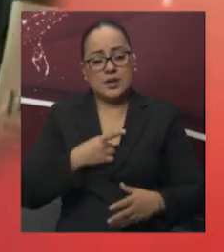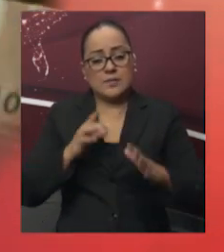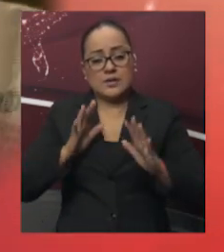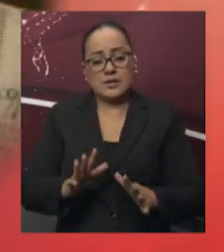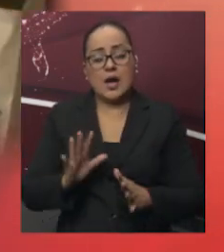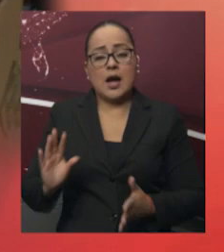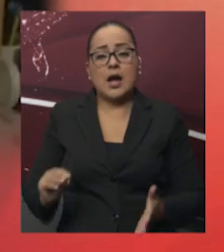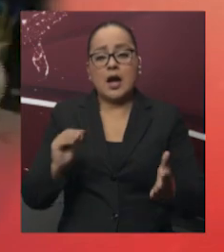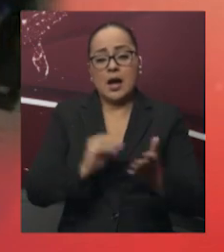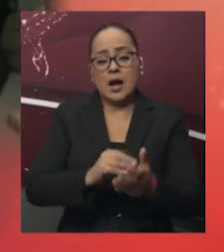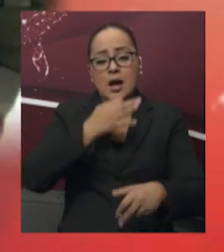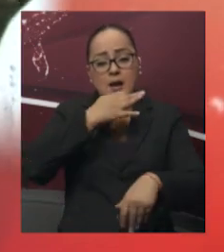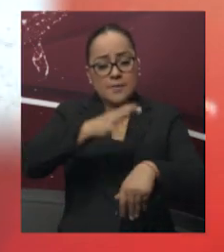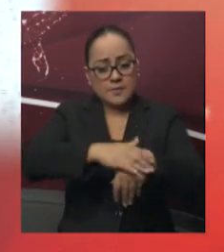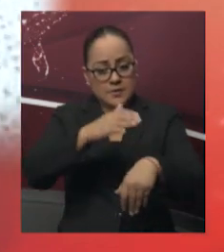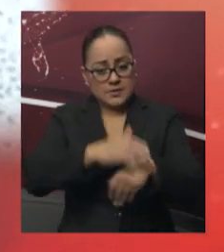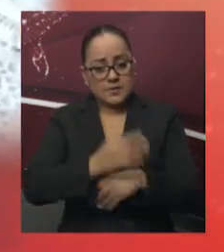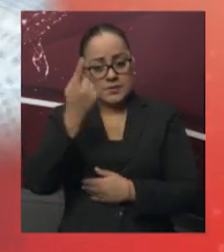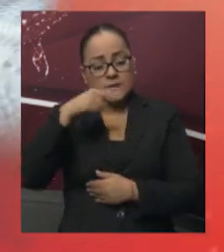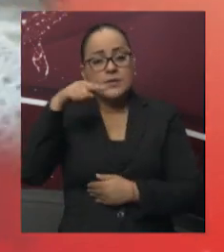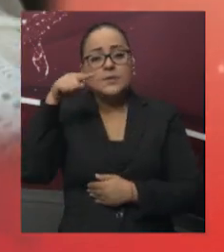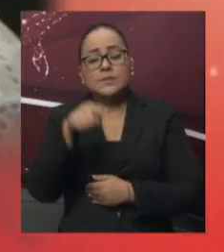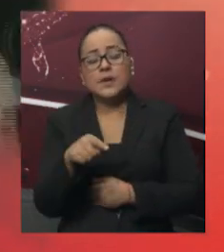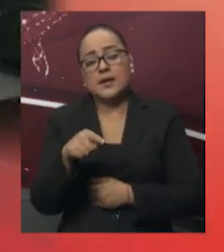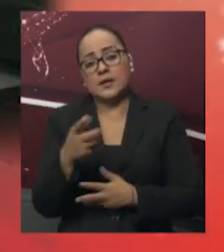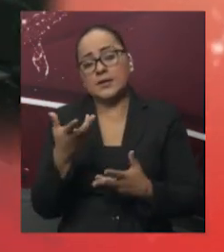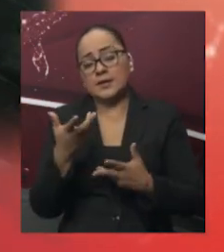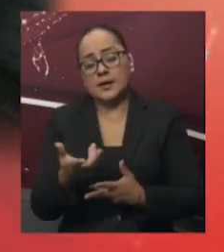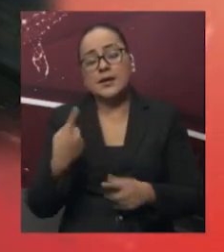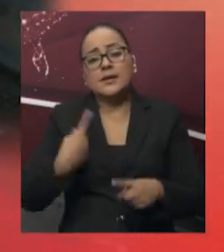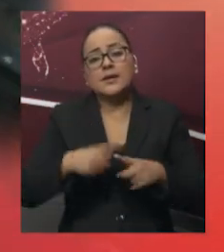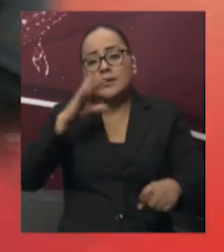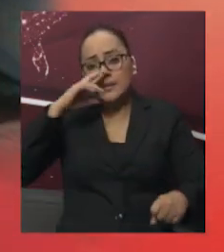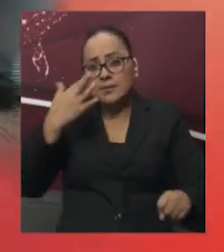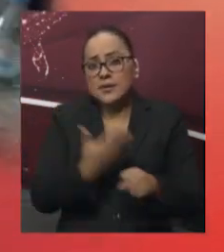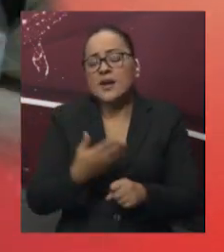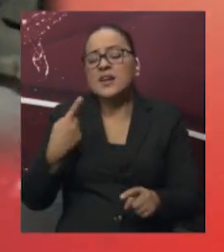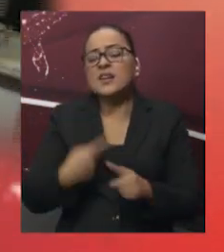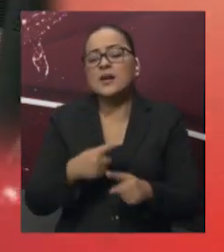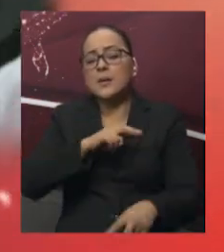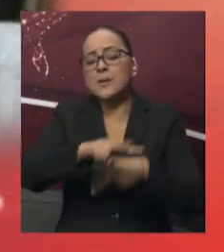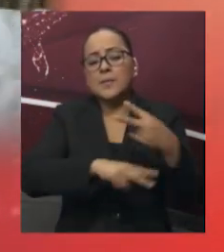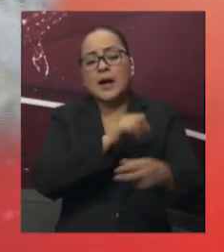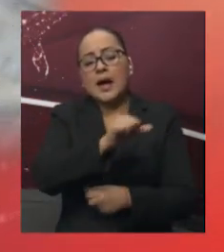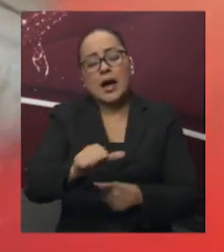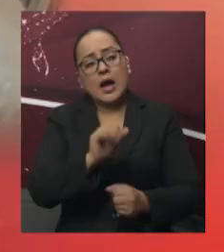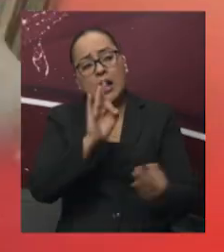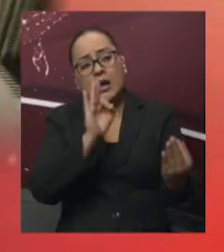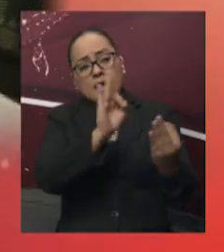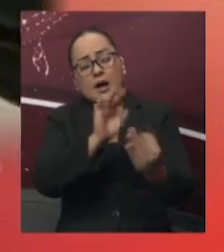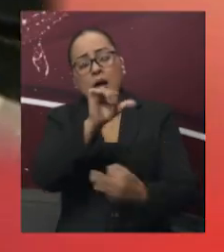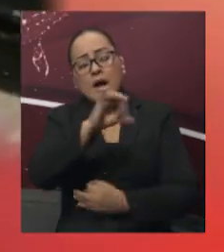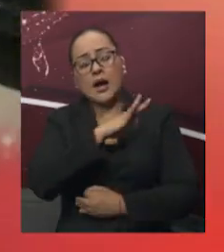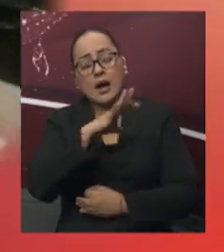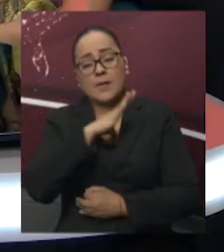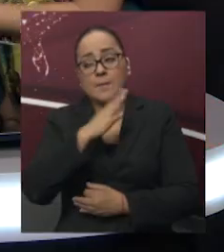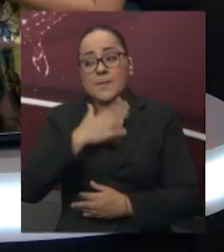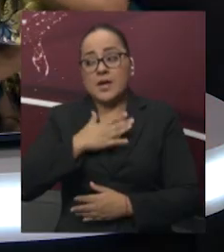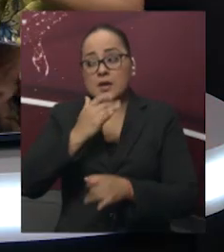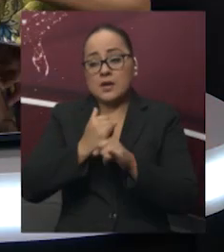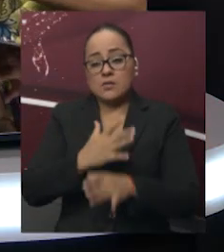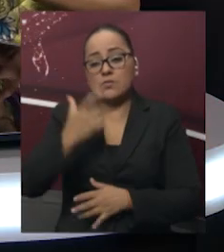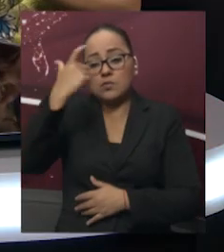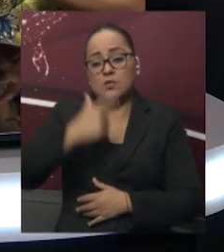un aviso en donde nos digan quién es el responsable y con quién podemos acudir para el resguardo de nuestra información.